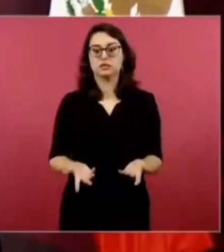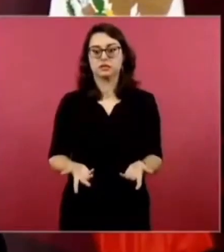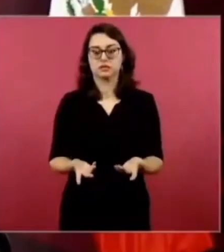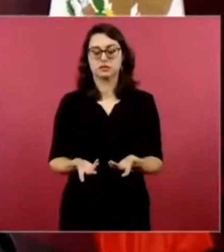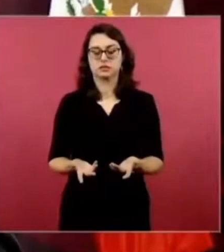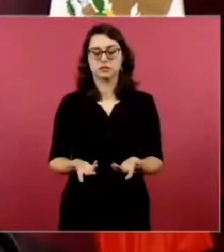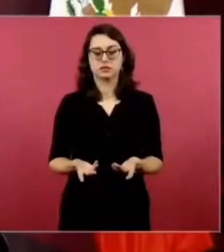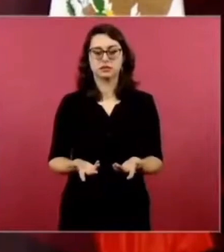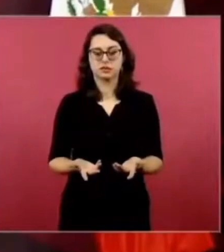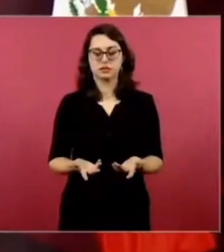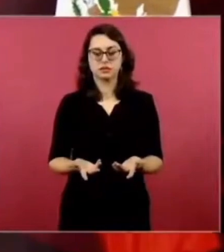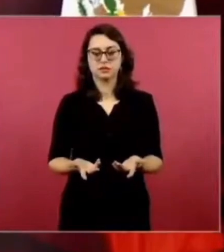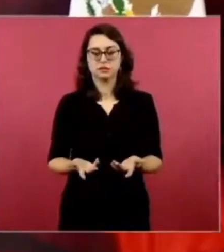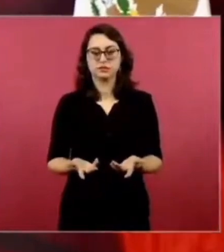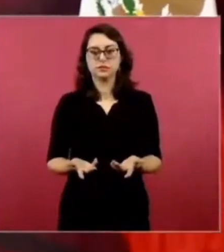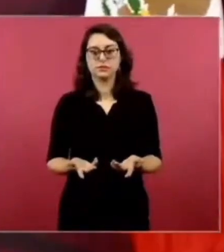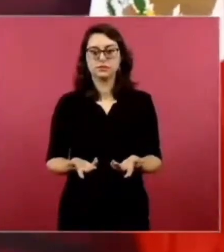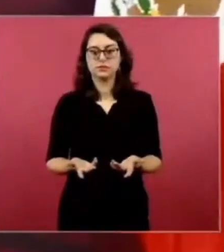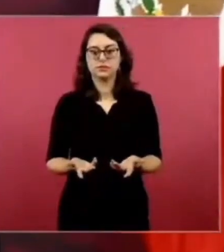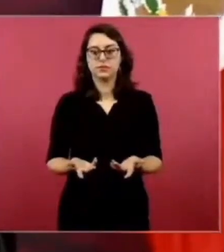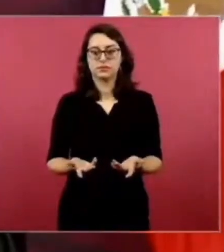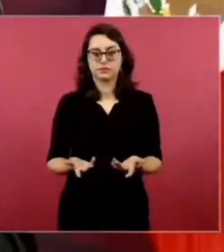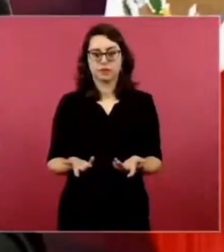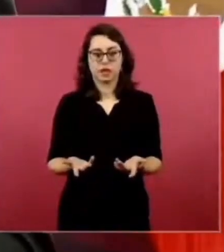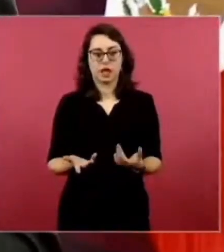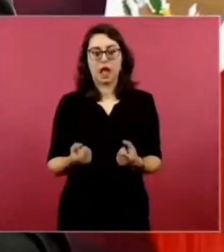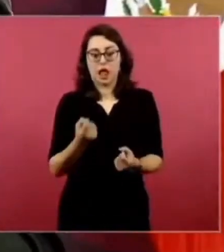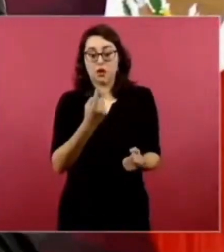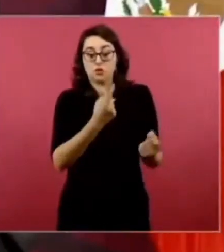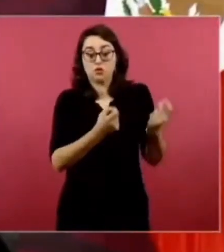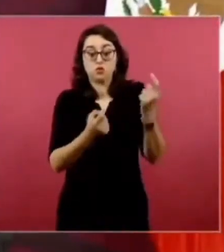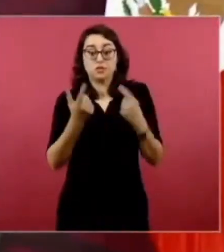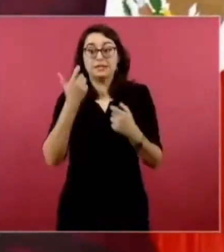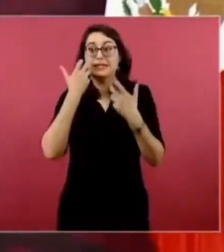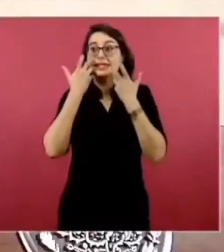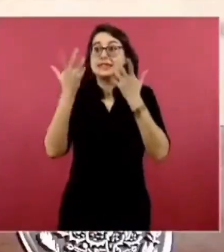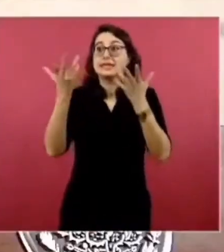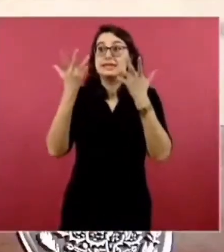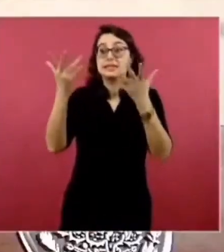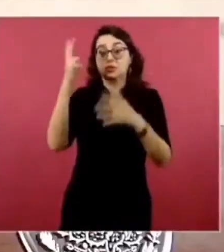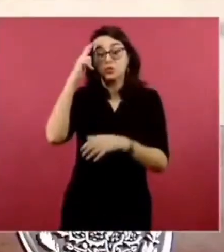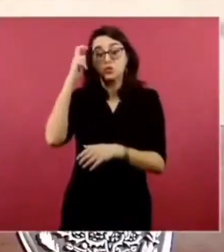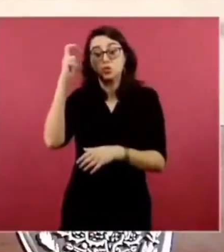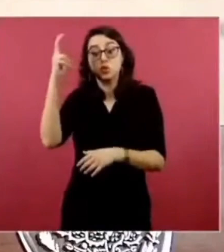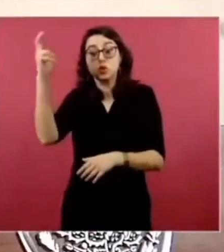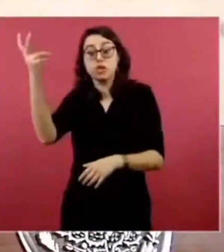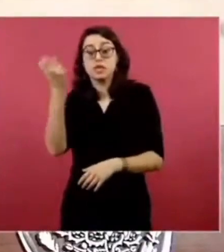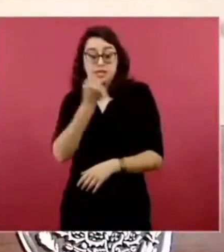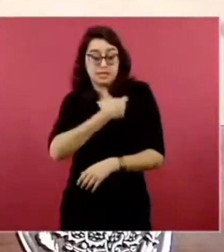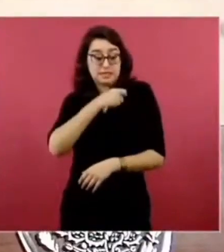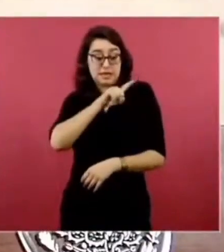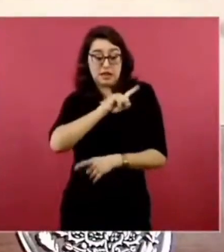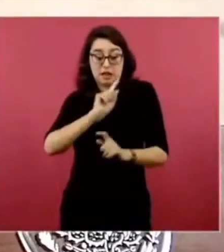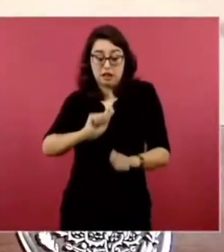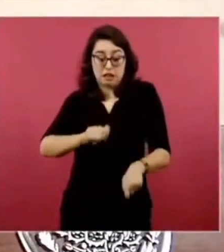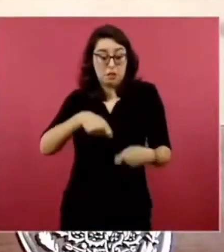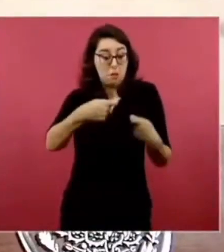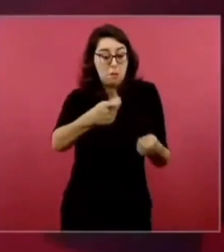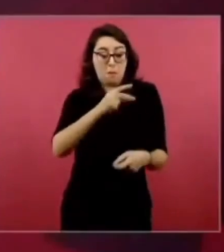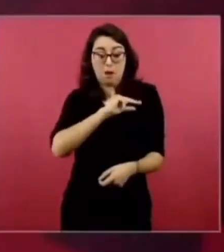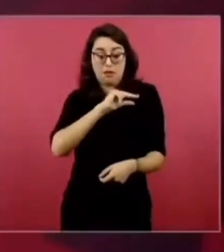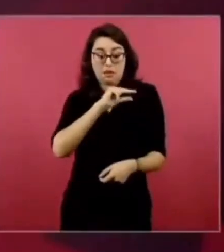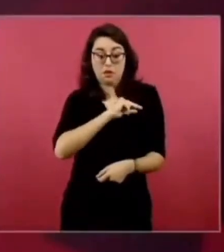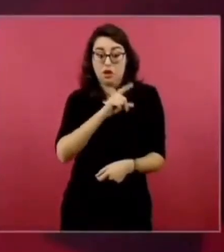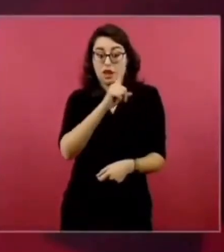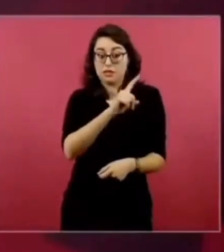porque hay quienes quieren que se privatice la salud, y eso también ya quedó atrás